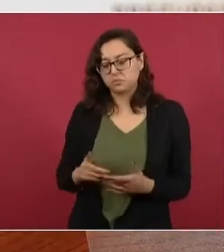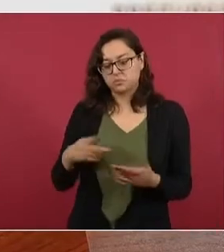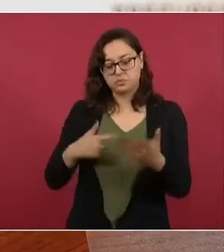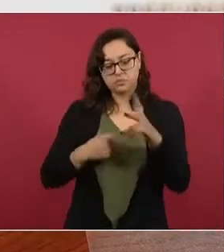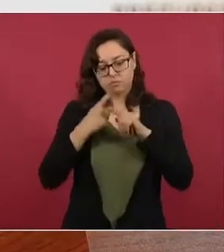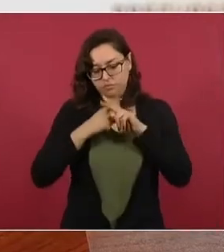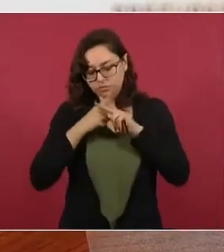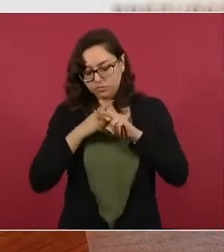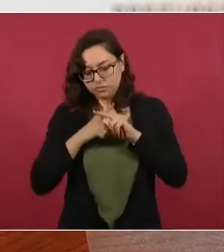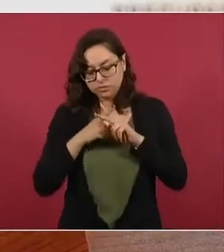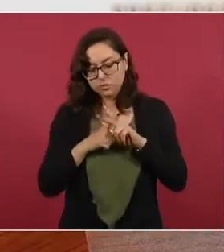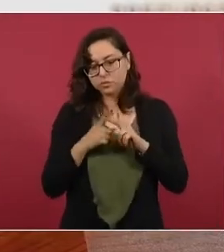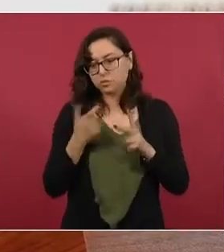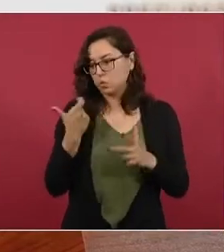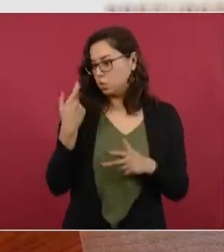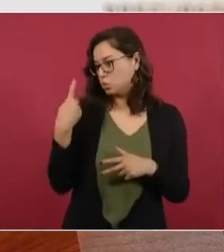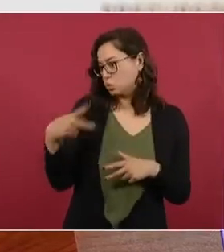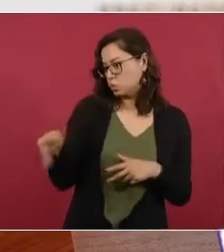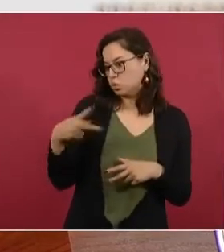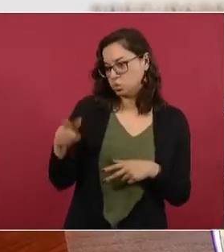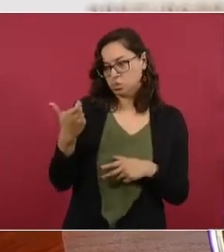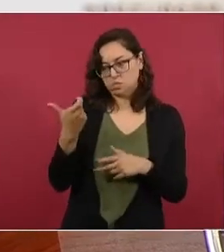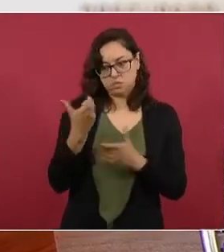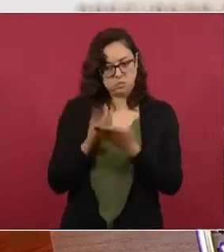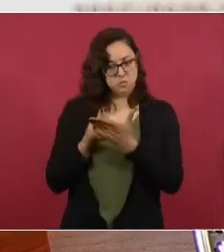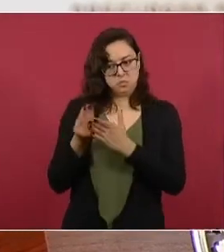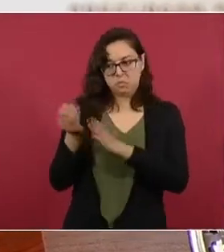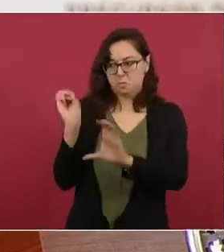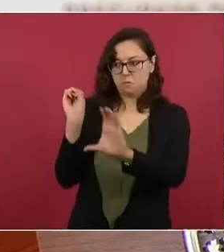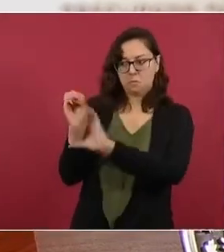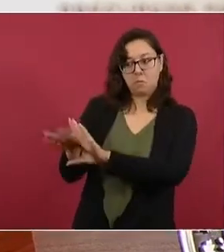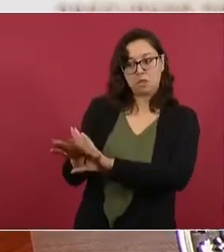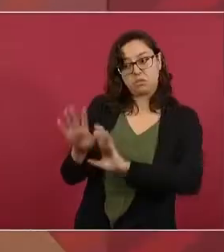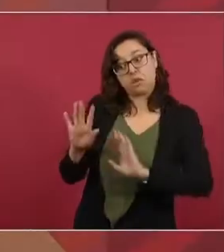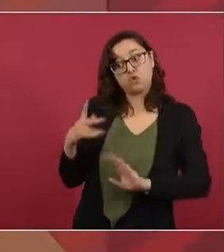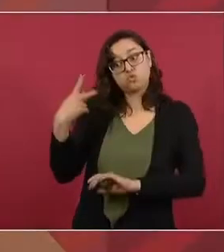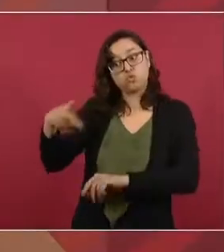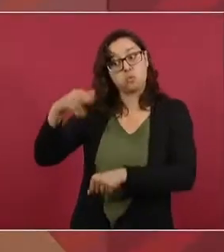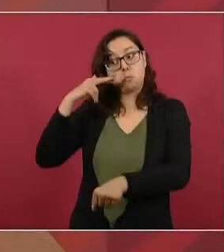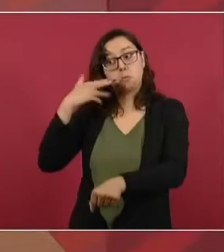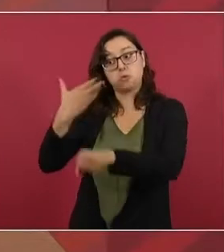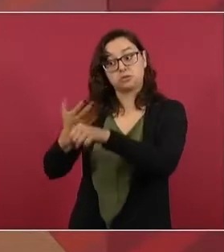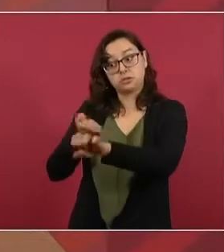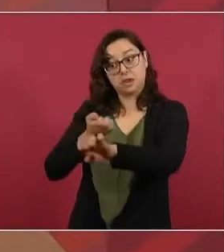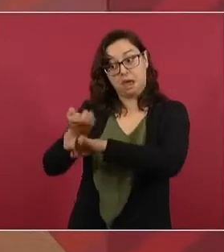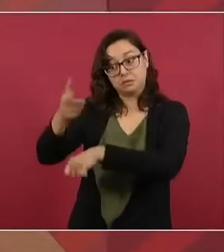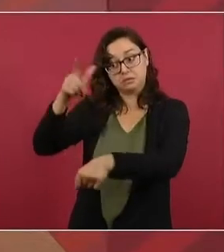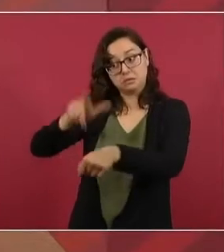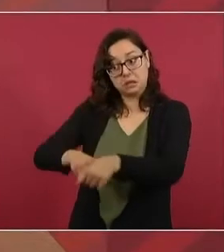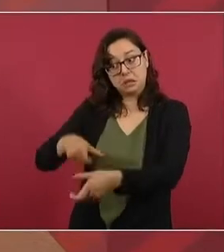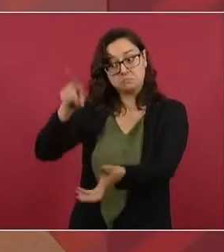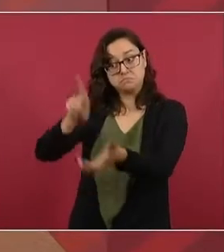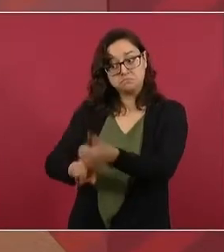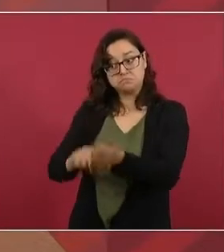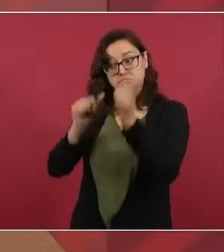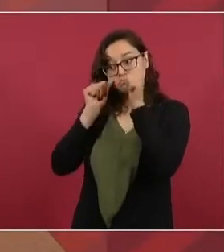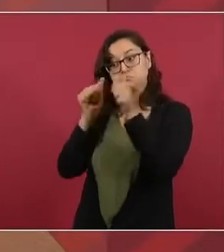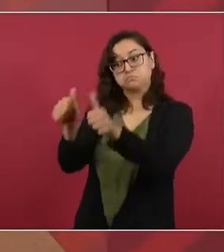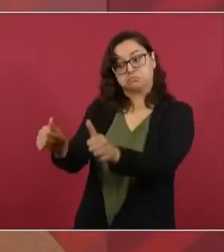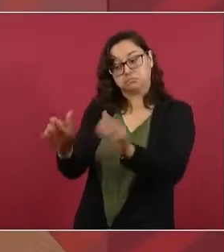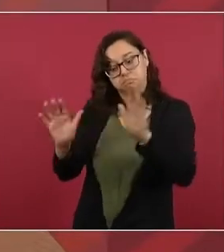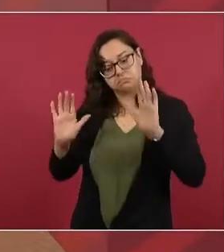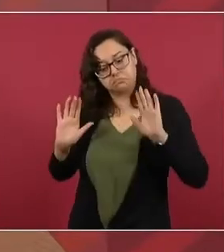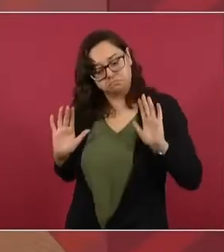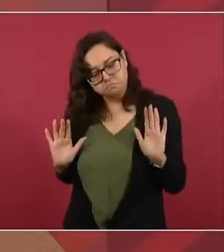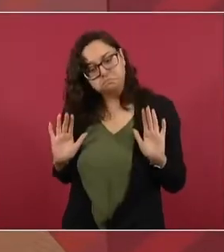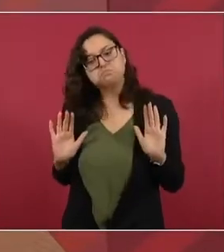les corresponde, sus transferencias, y ellos van a contratar a los médicos y van a